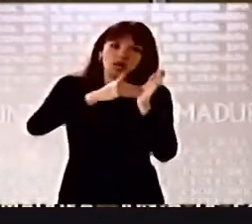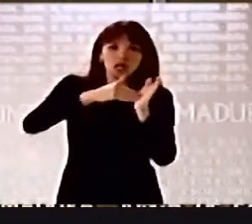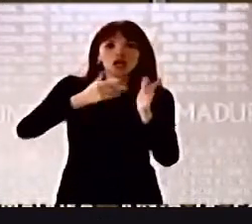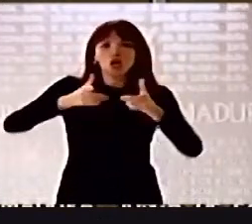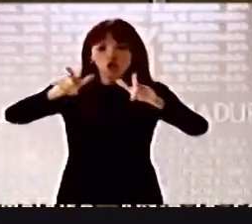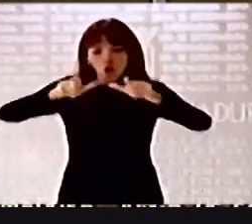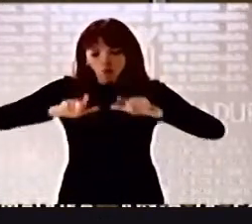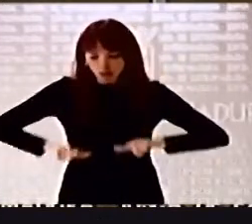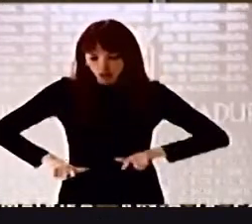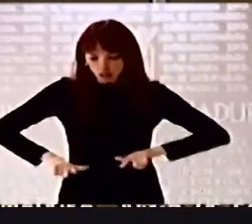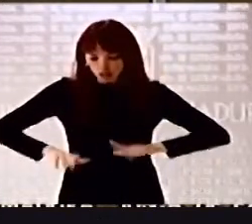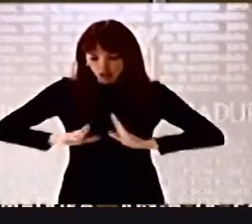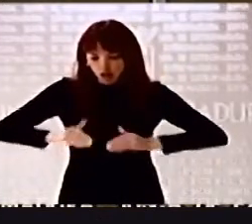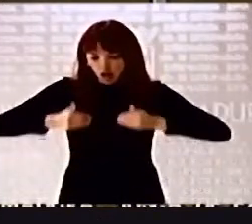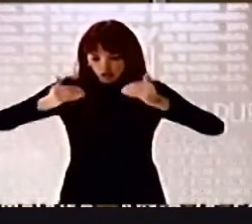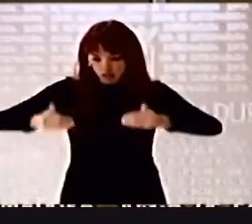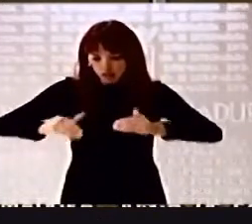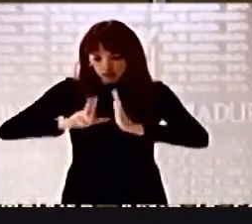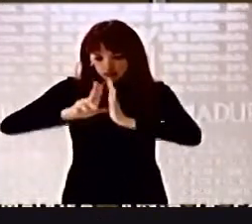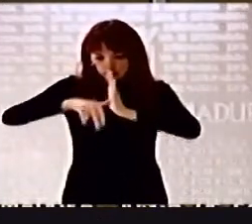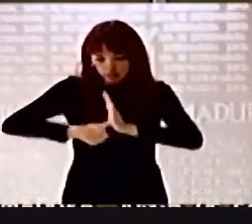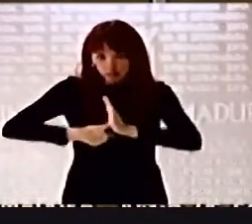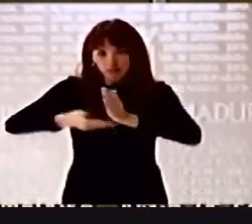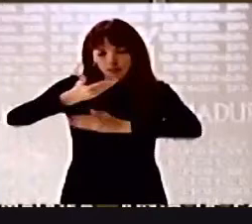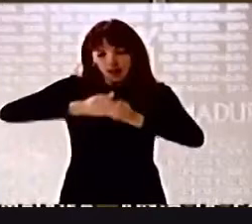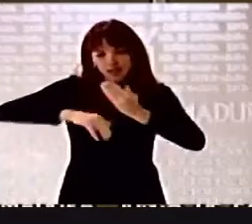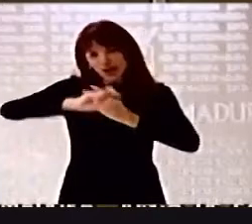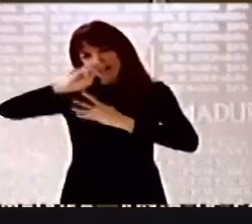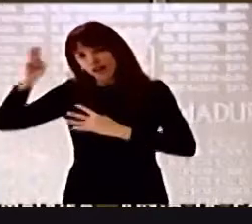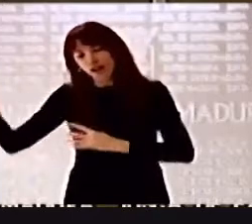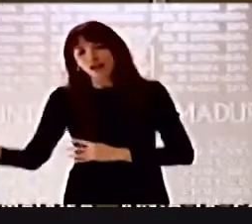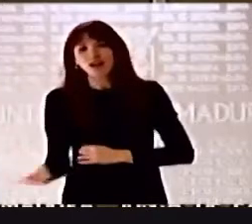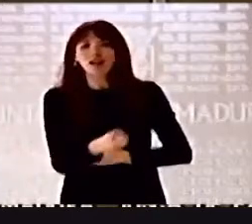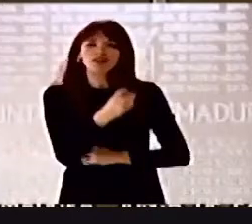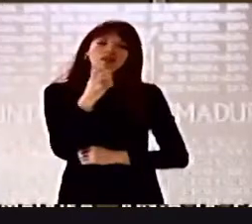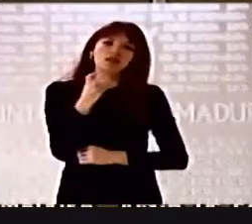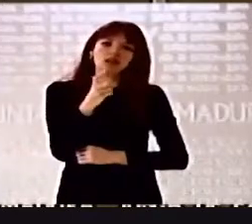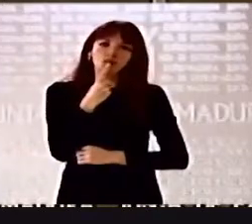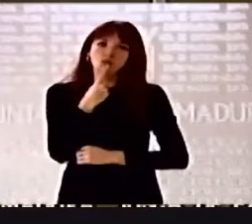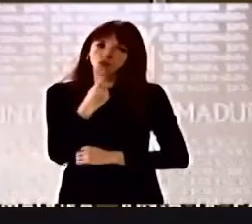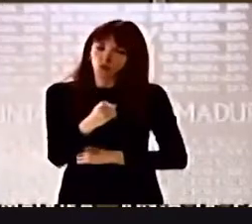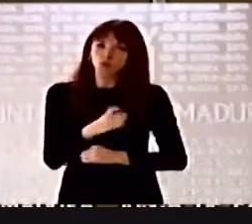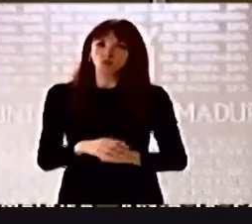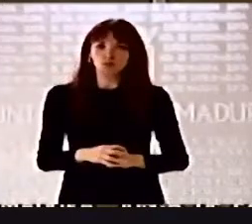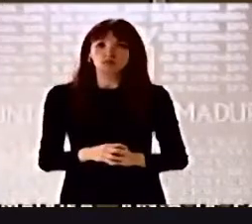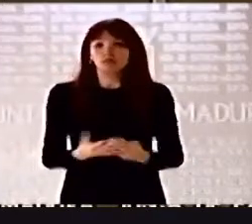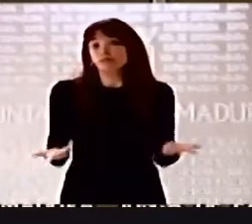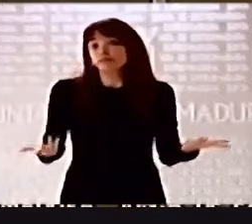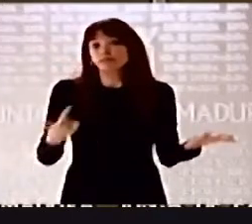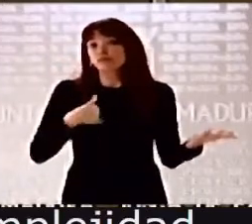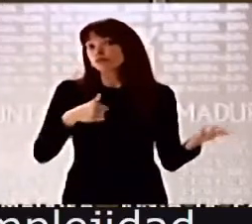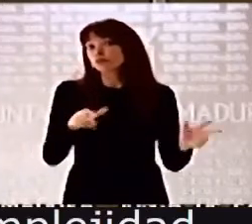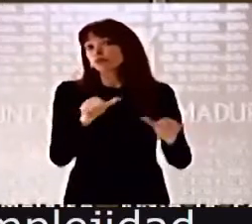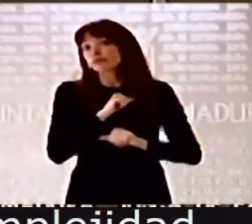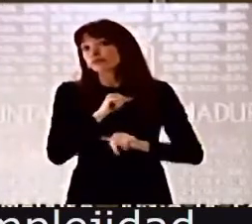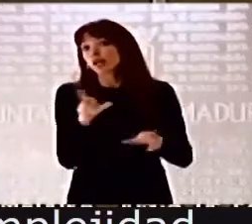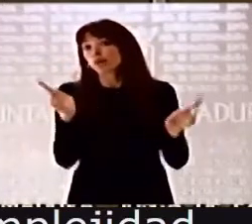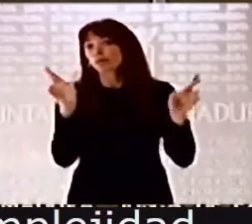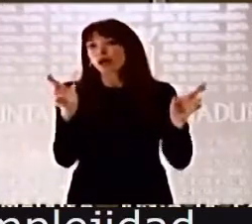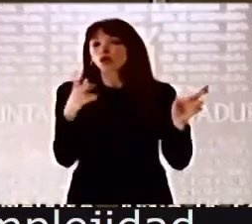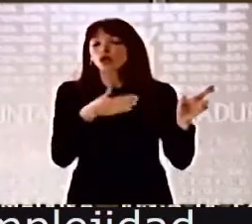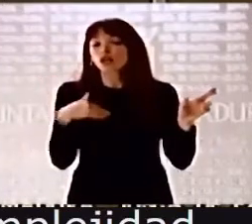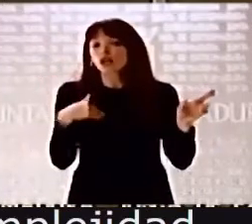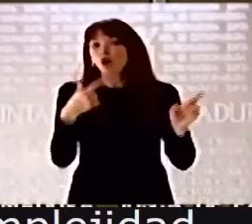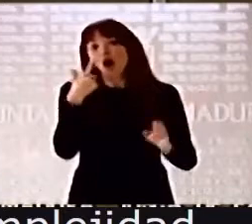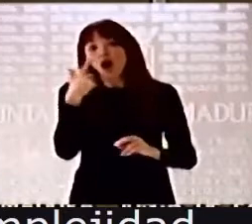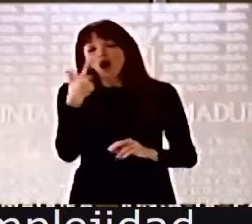carrera profesional, incapacidades temporales. Es decir, tiene una altísima complejidad. Entonces yo lo que espero y quiero y